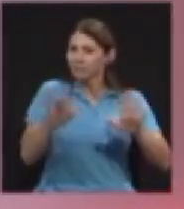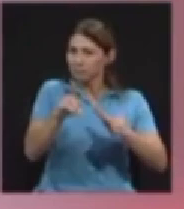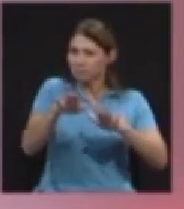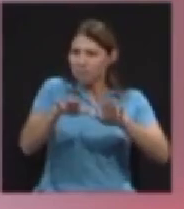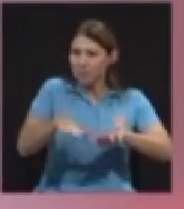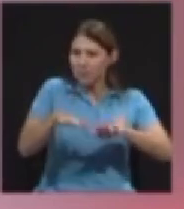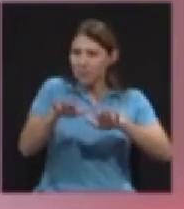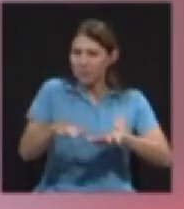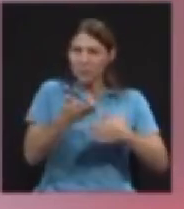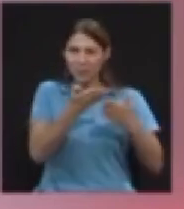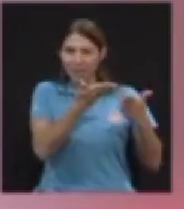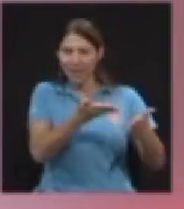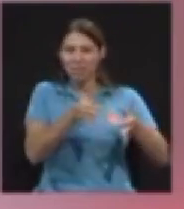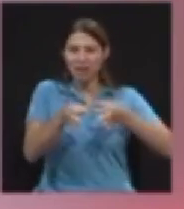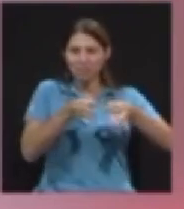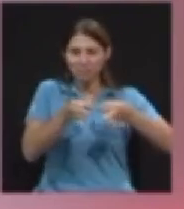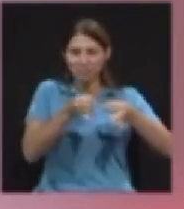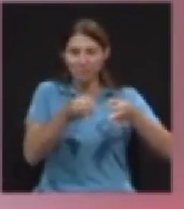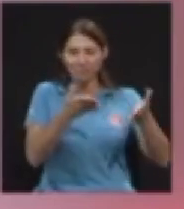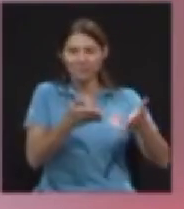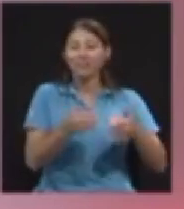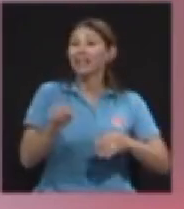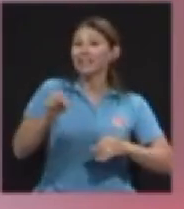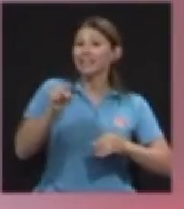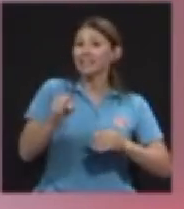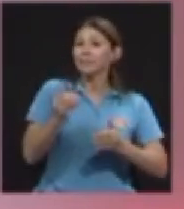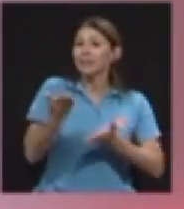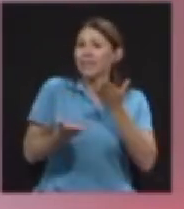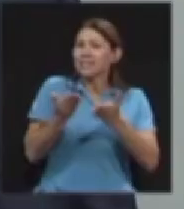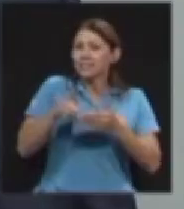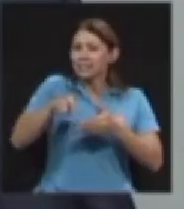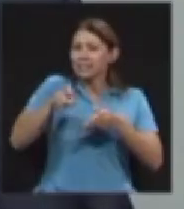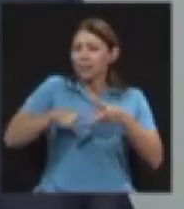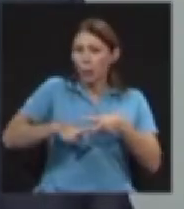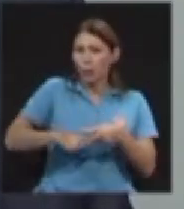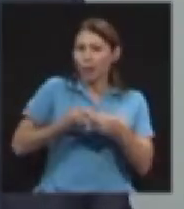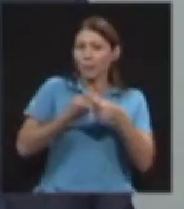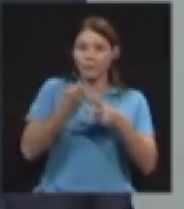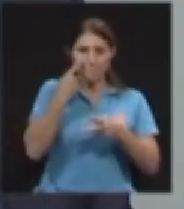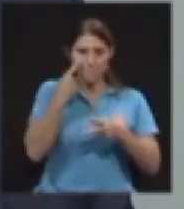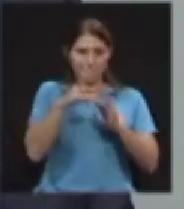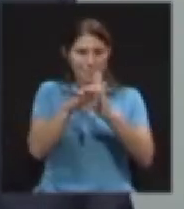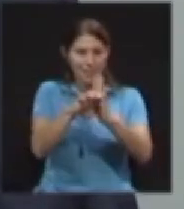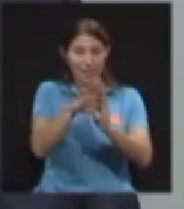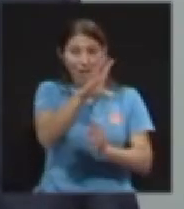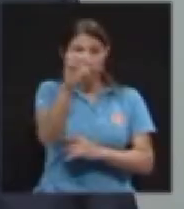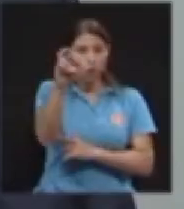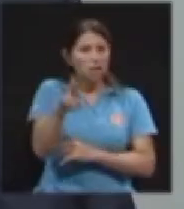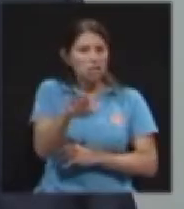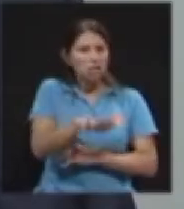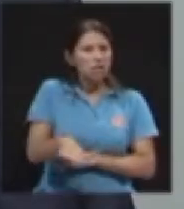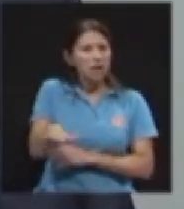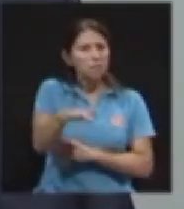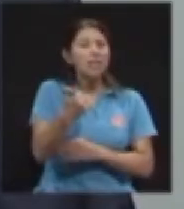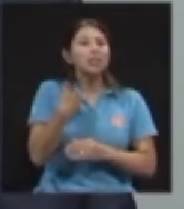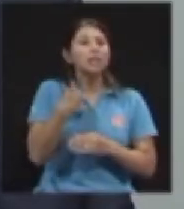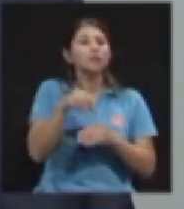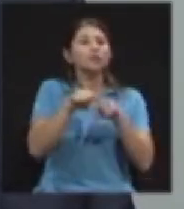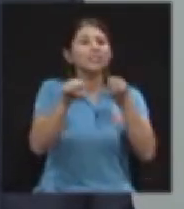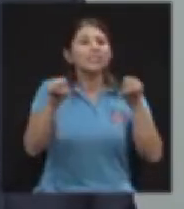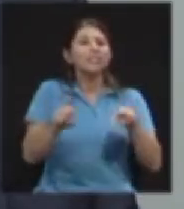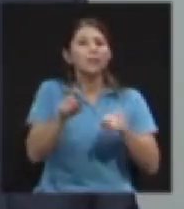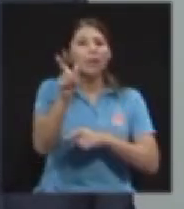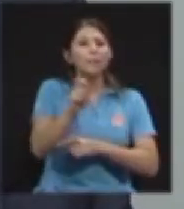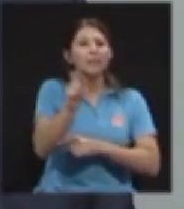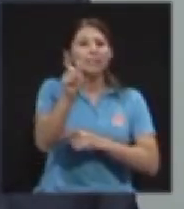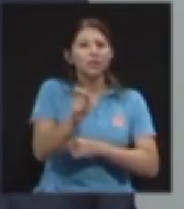don Edgar va a referirse. Sí, quizá hay que hacer un preámbulo en esto. Vamos a ver. En Costa Rica tenemos un sistema de pensiones complementario en